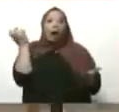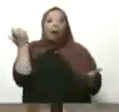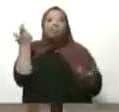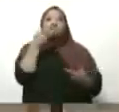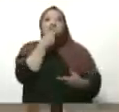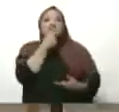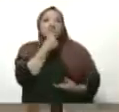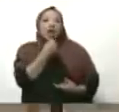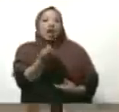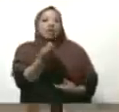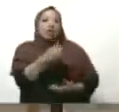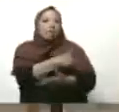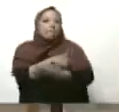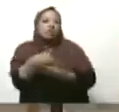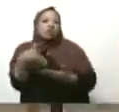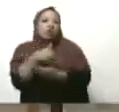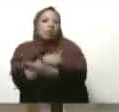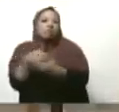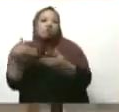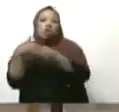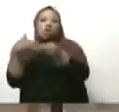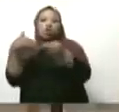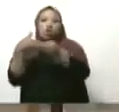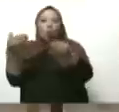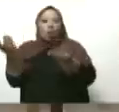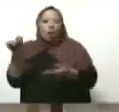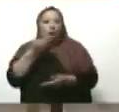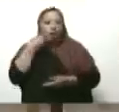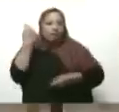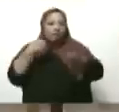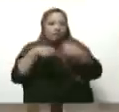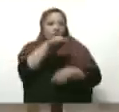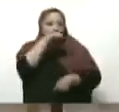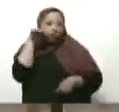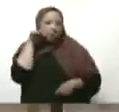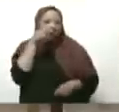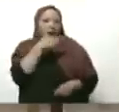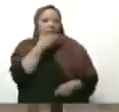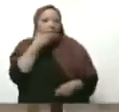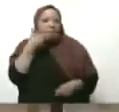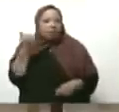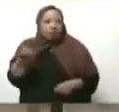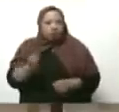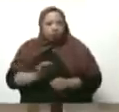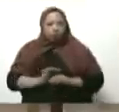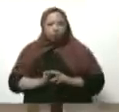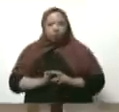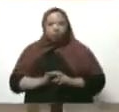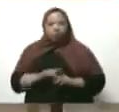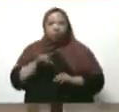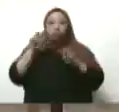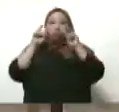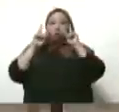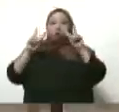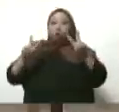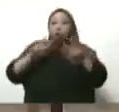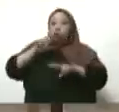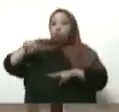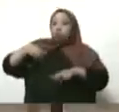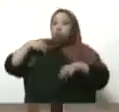y sus adláteres entonces vemos con preocupación que existe un